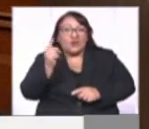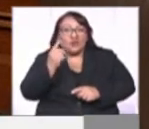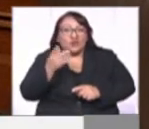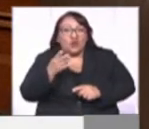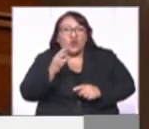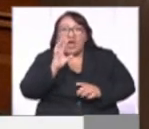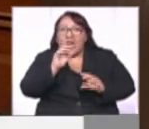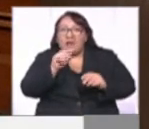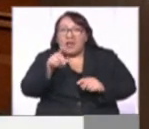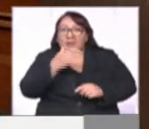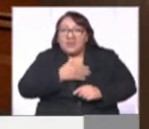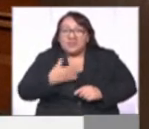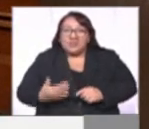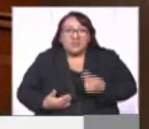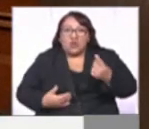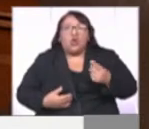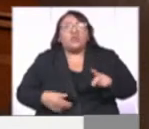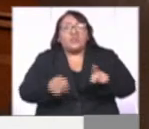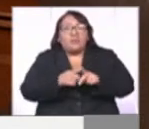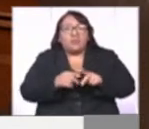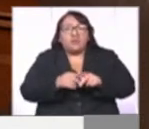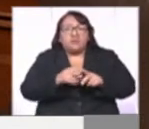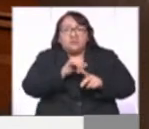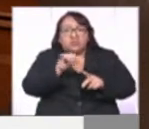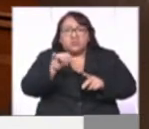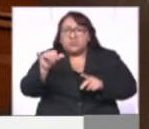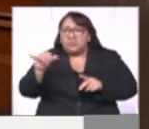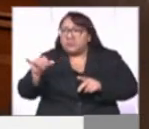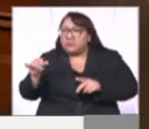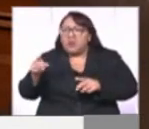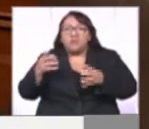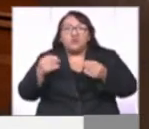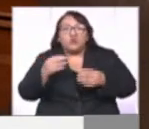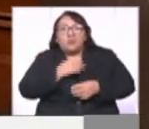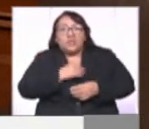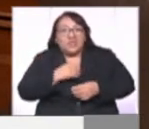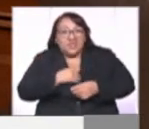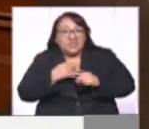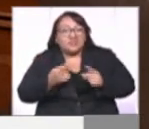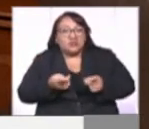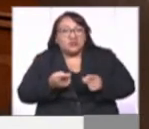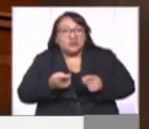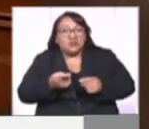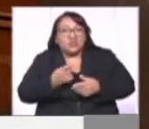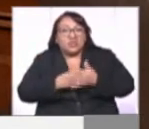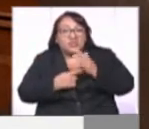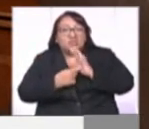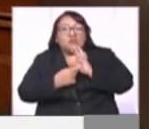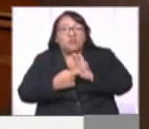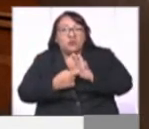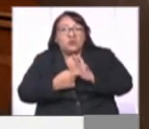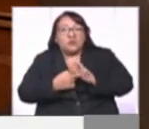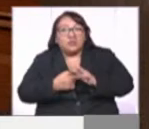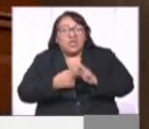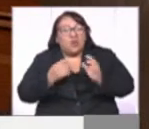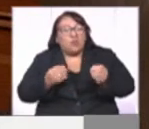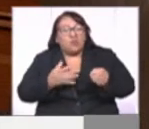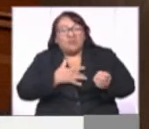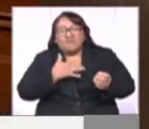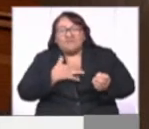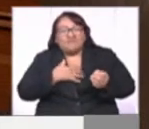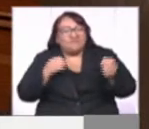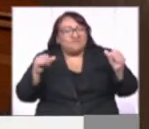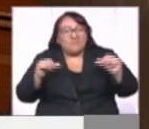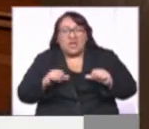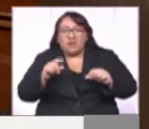a la presidenta, sino que han arrastrado también al conjunto de ministros de Estado, evidenciando la indignidad moral para